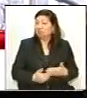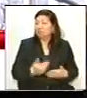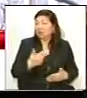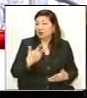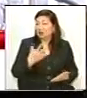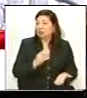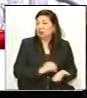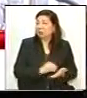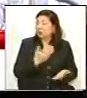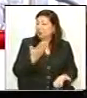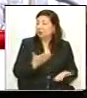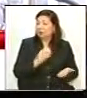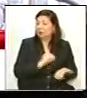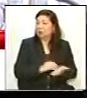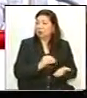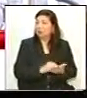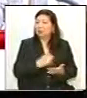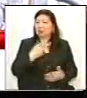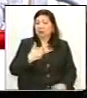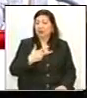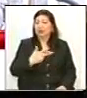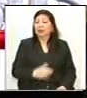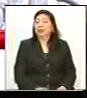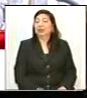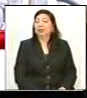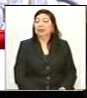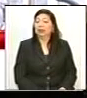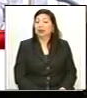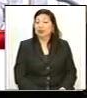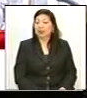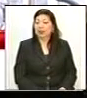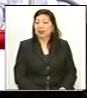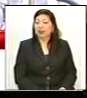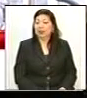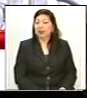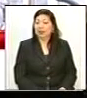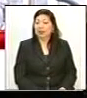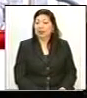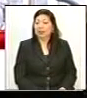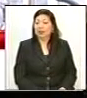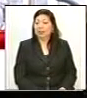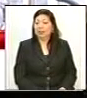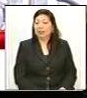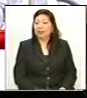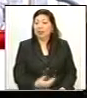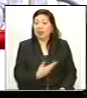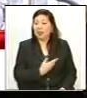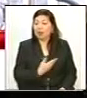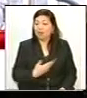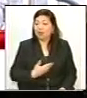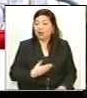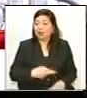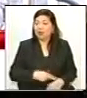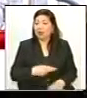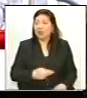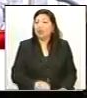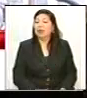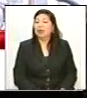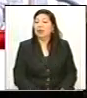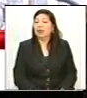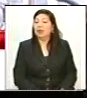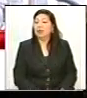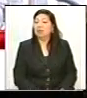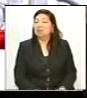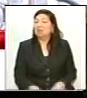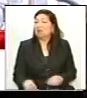3 meses más o menos y el gobierno regional